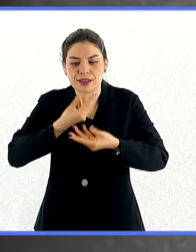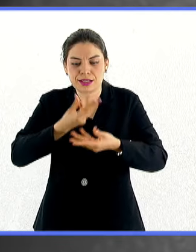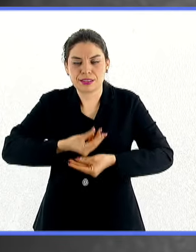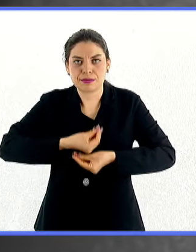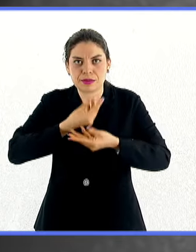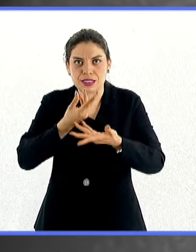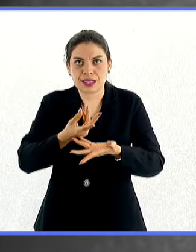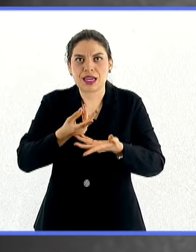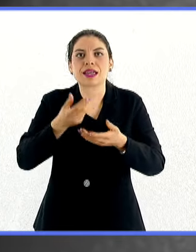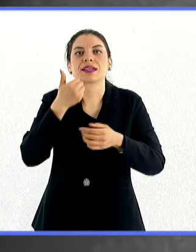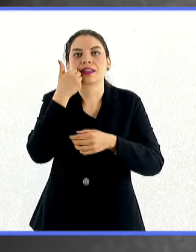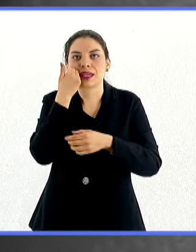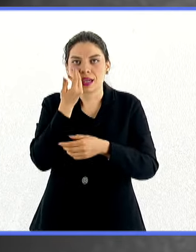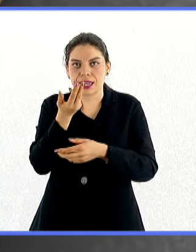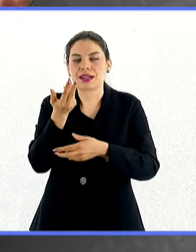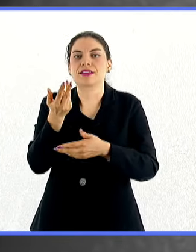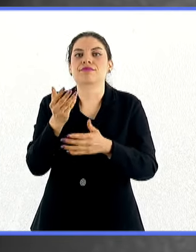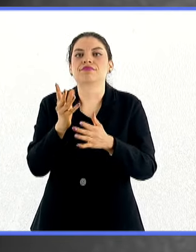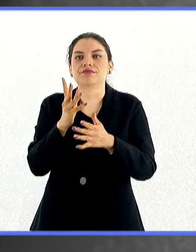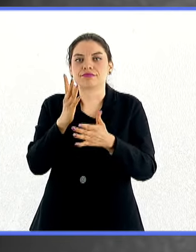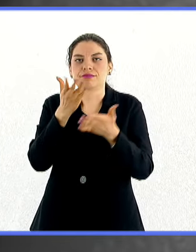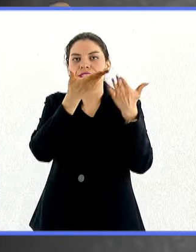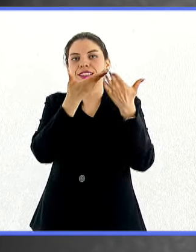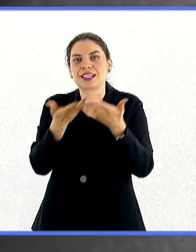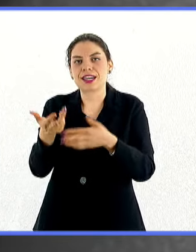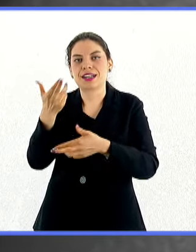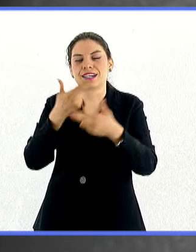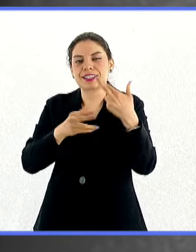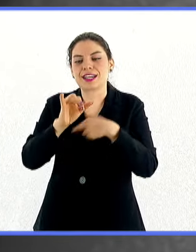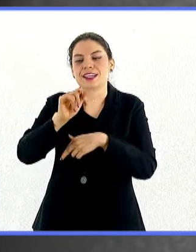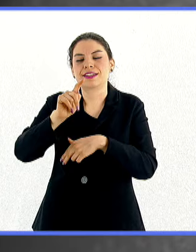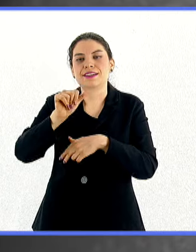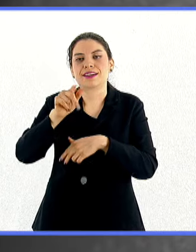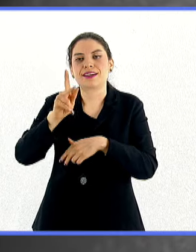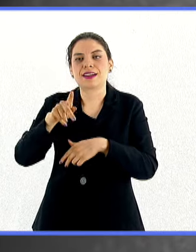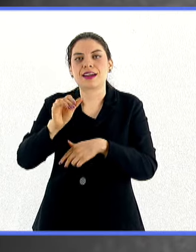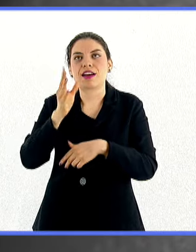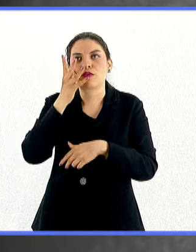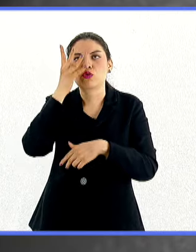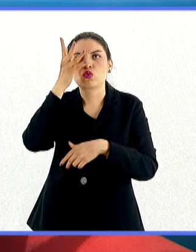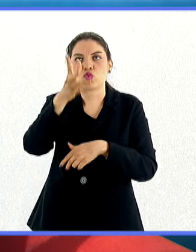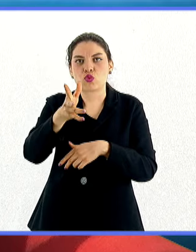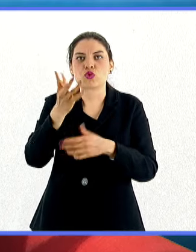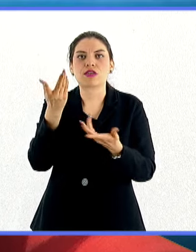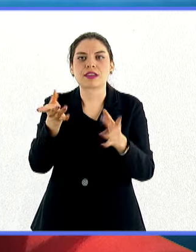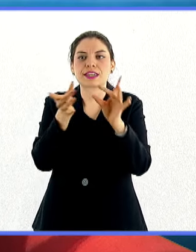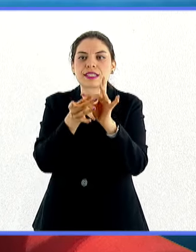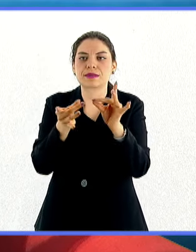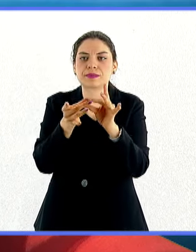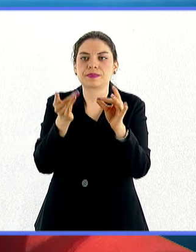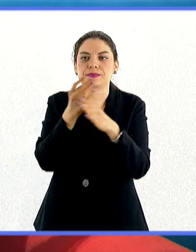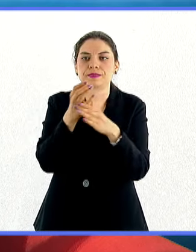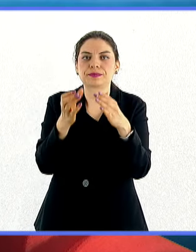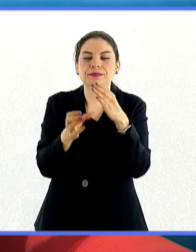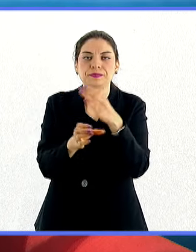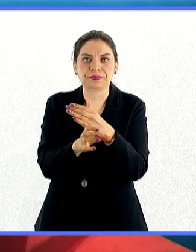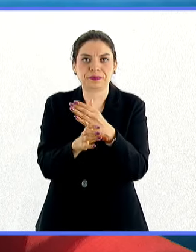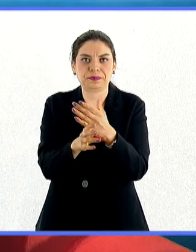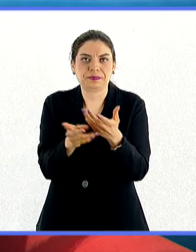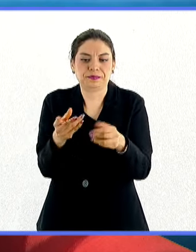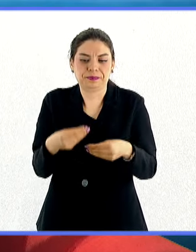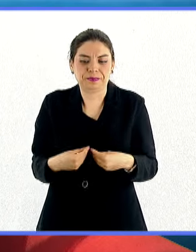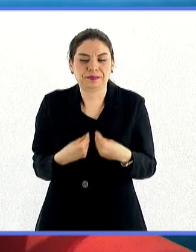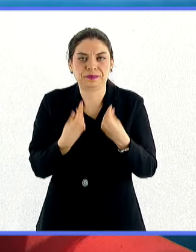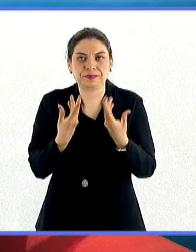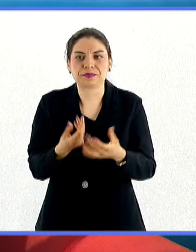hacia Ítaca, ¿no? En donde tarde o temprano contaremos lo que hemos visto. Pues desdibujando las fronteras del tiempo y el espacio,